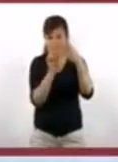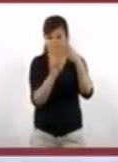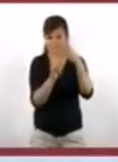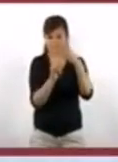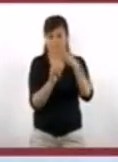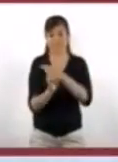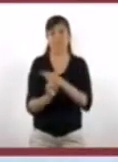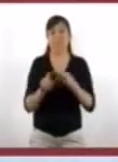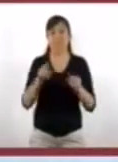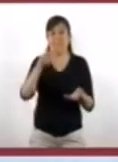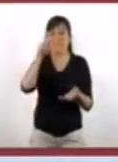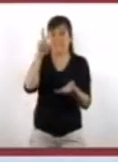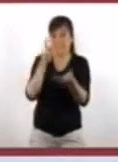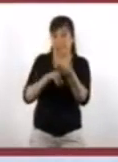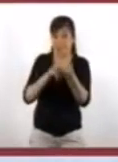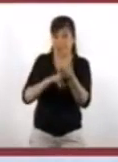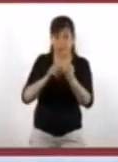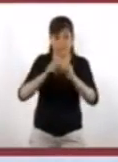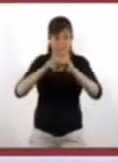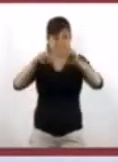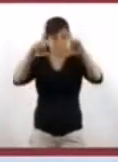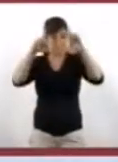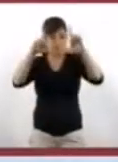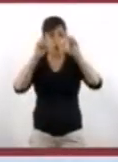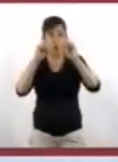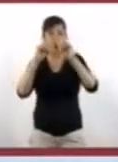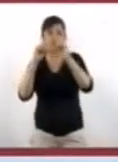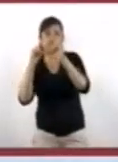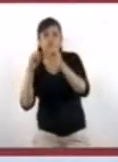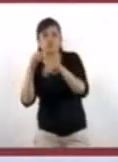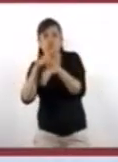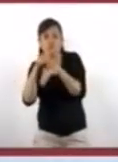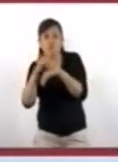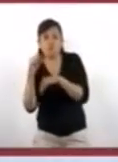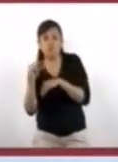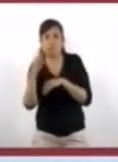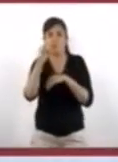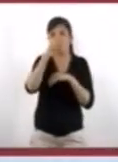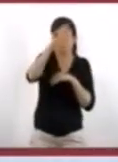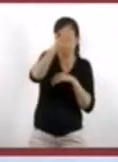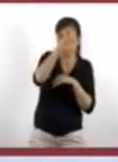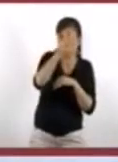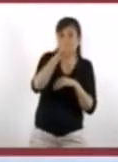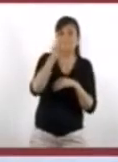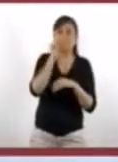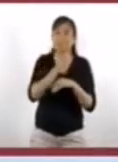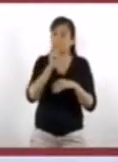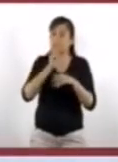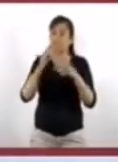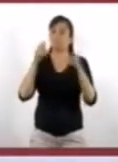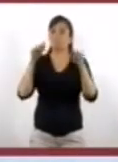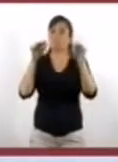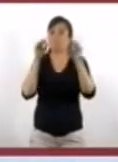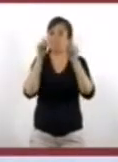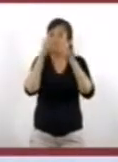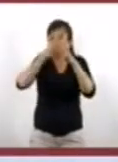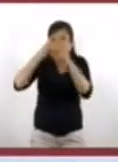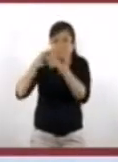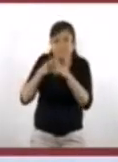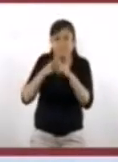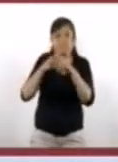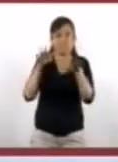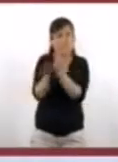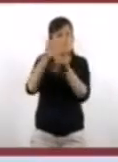Tercera, los valores demasiado grandes o pequeños, valores extremos, alteran significativamente